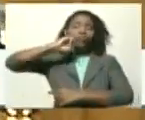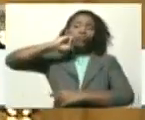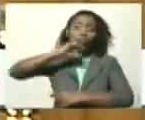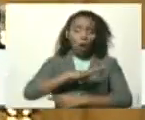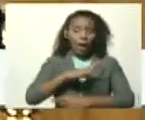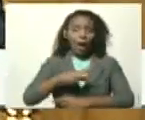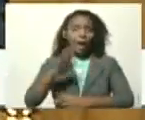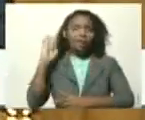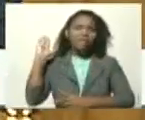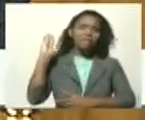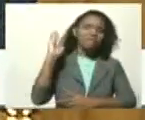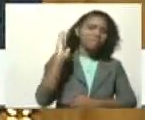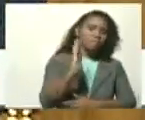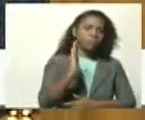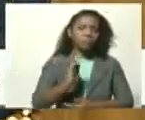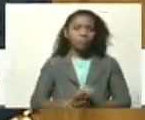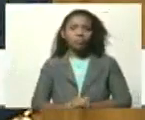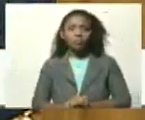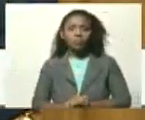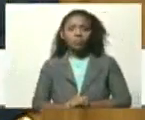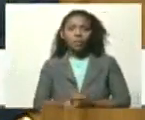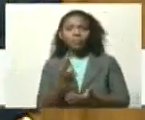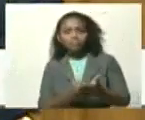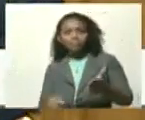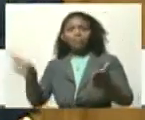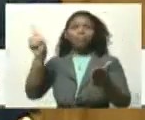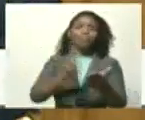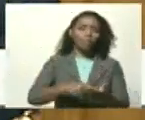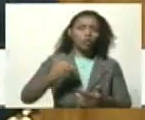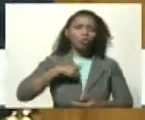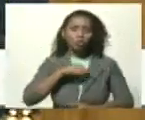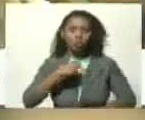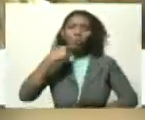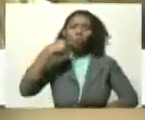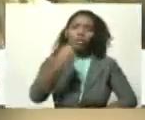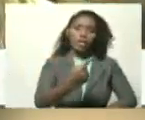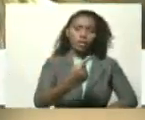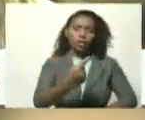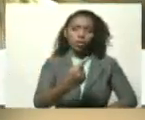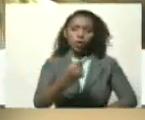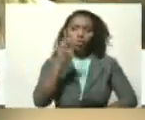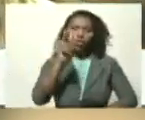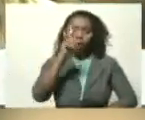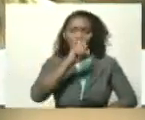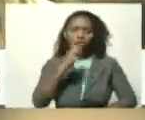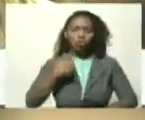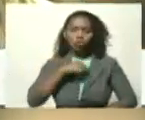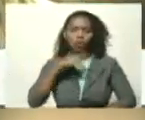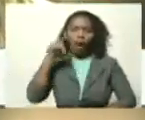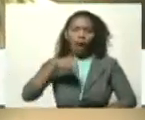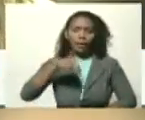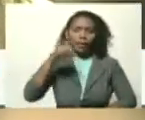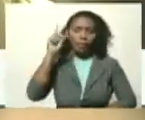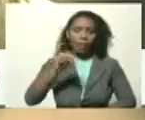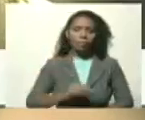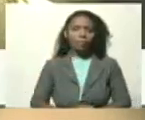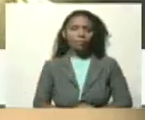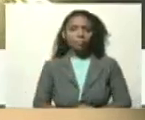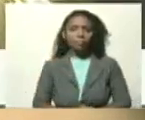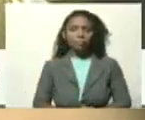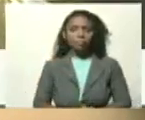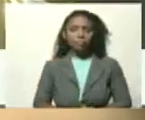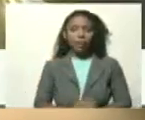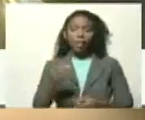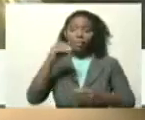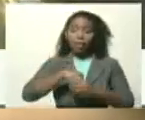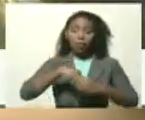que viene a ratificar lo que nosotros hemos dicho hace dos años cuando estuvimos aquí también, que